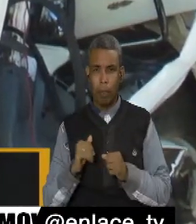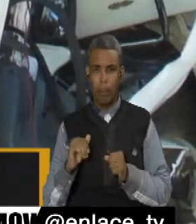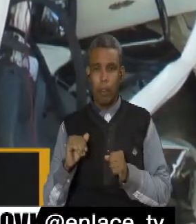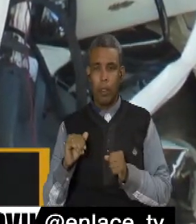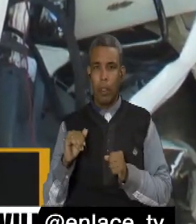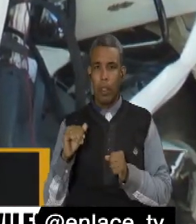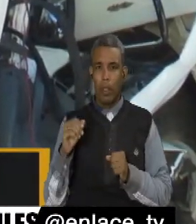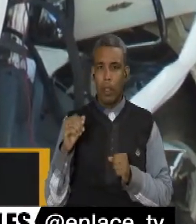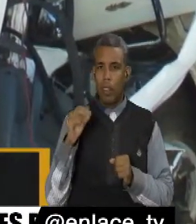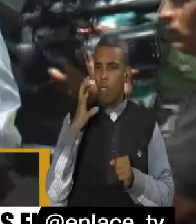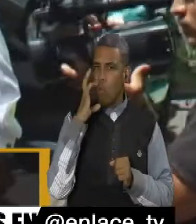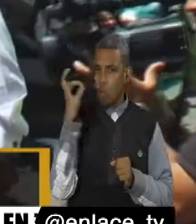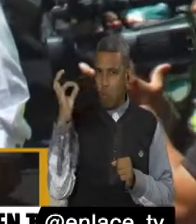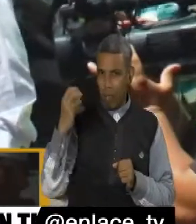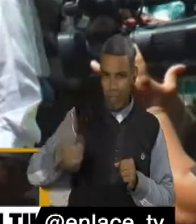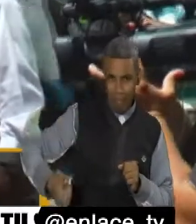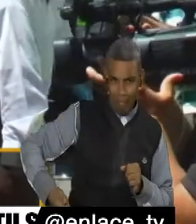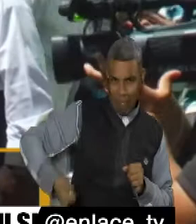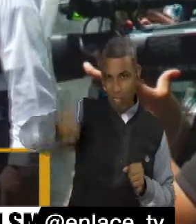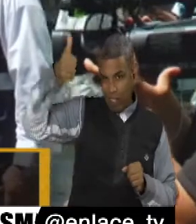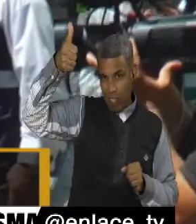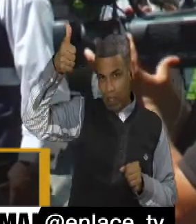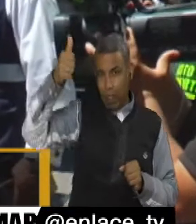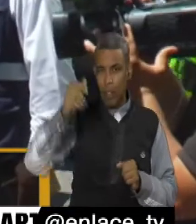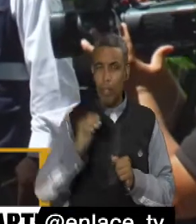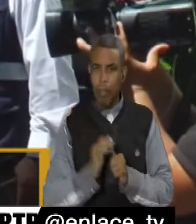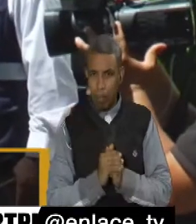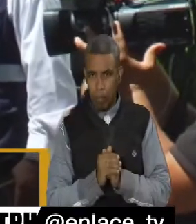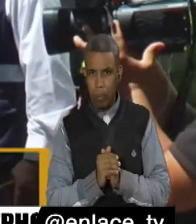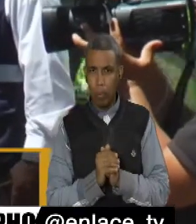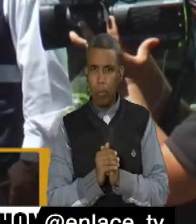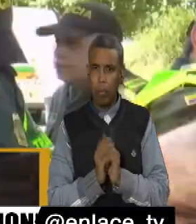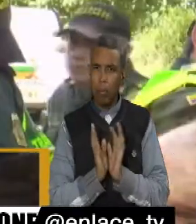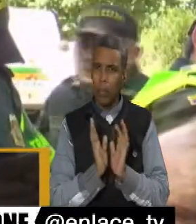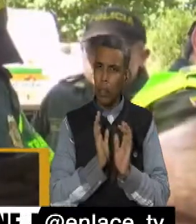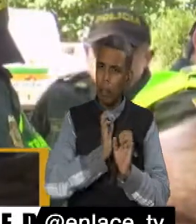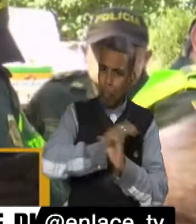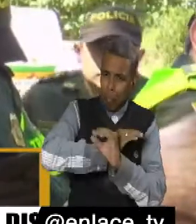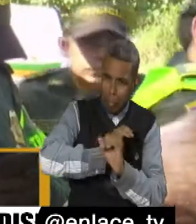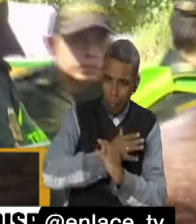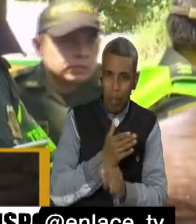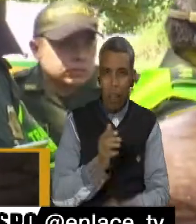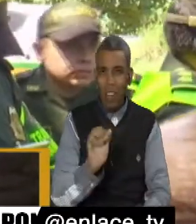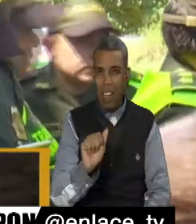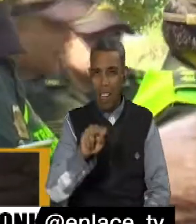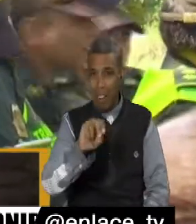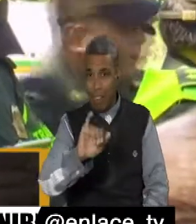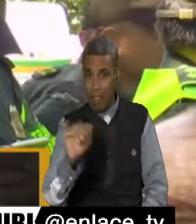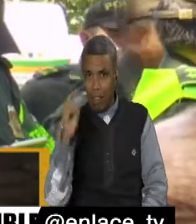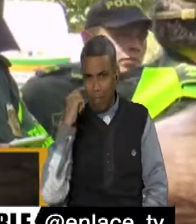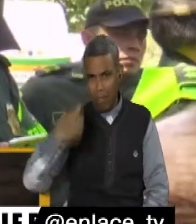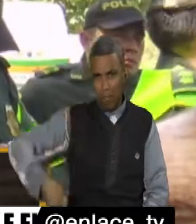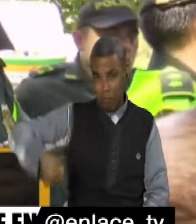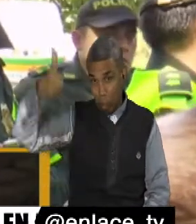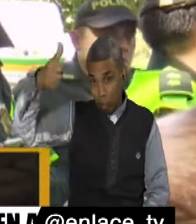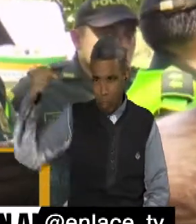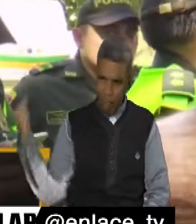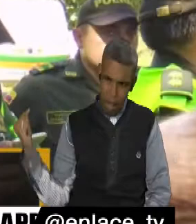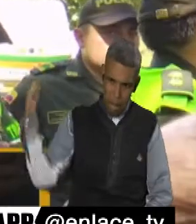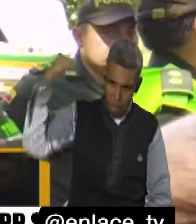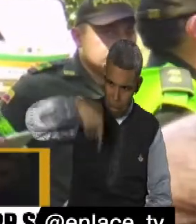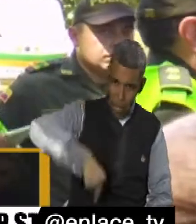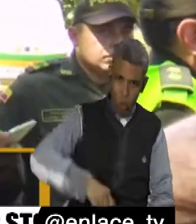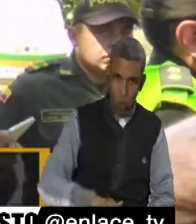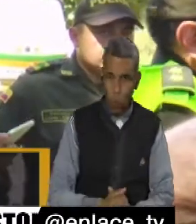muertas, estuvo en Barranca Bermeja el director de la Agencia Nacional de Seguridad Vial en Colombia. El llamado es para que desde la Agencia Nacional de Seguridad Vial pues